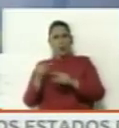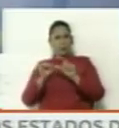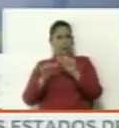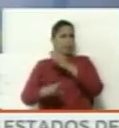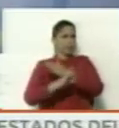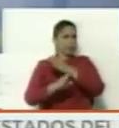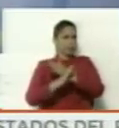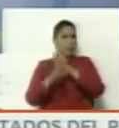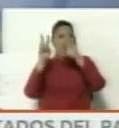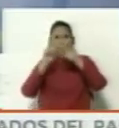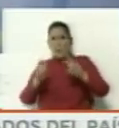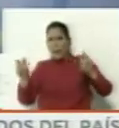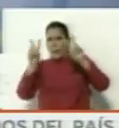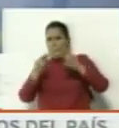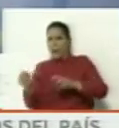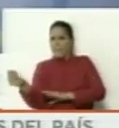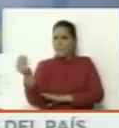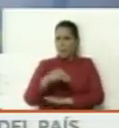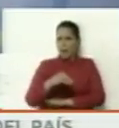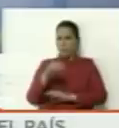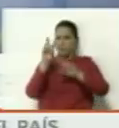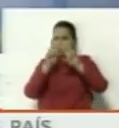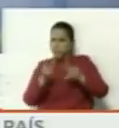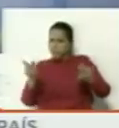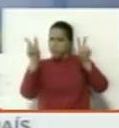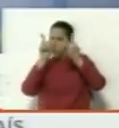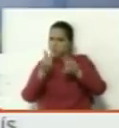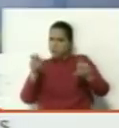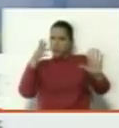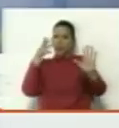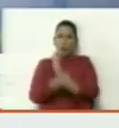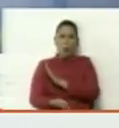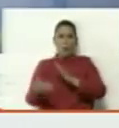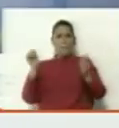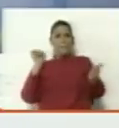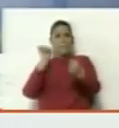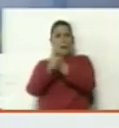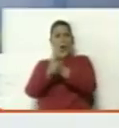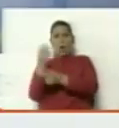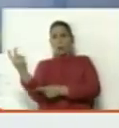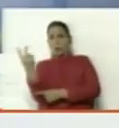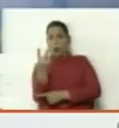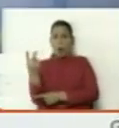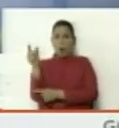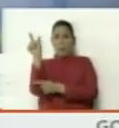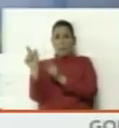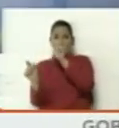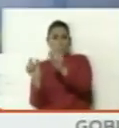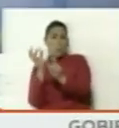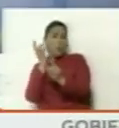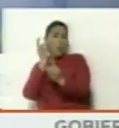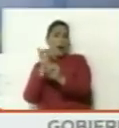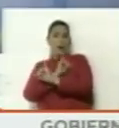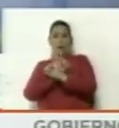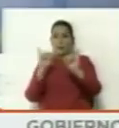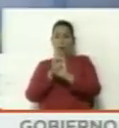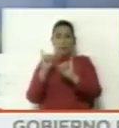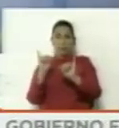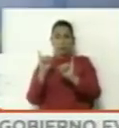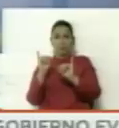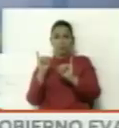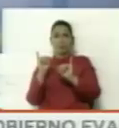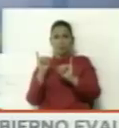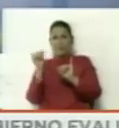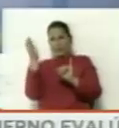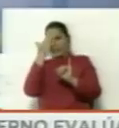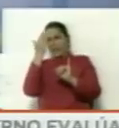avanzándole? ¿Por qué no ha avanzado más la investigación respecto a la captura de estas dos señoras que ya están plenamente